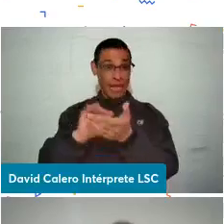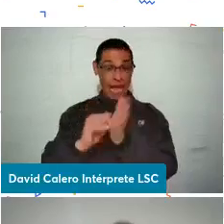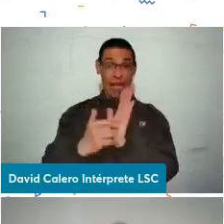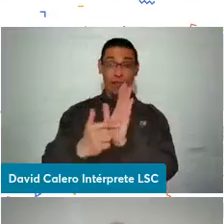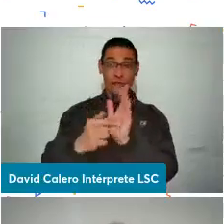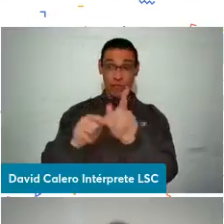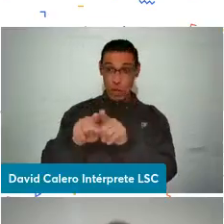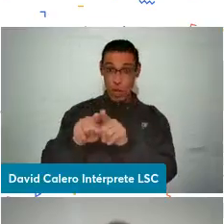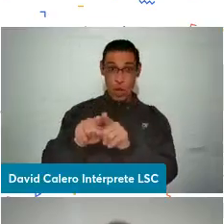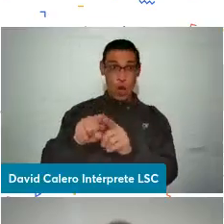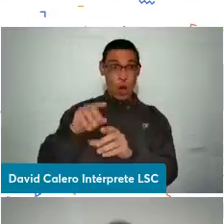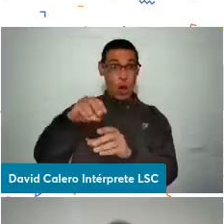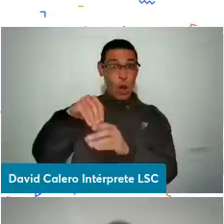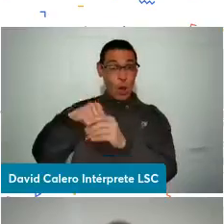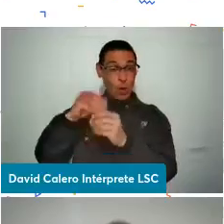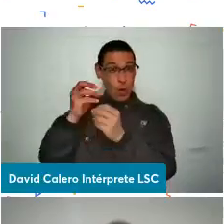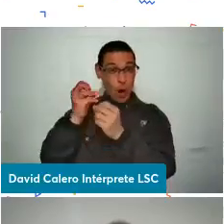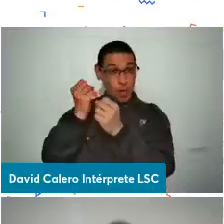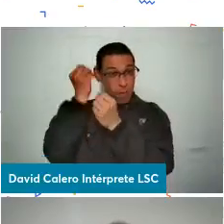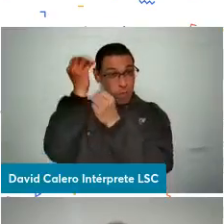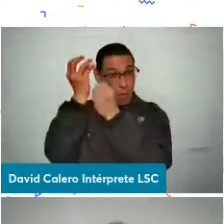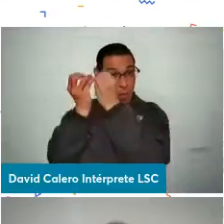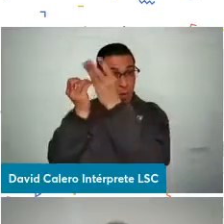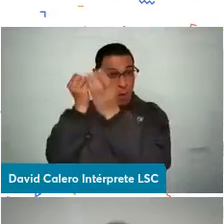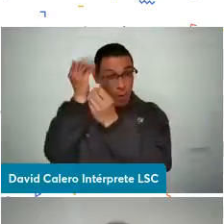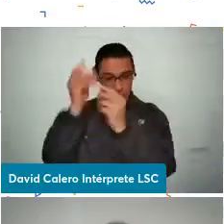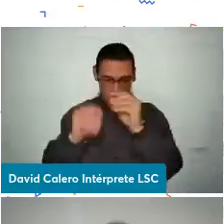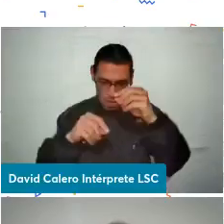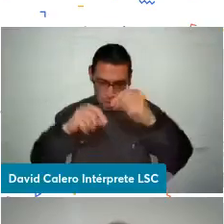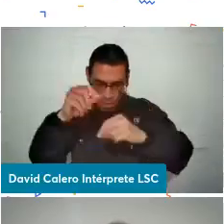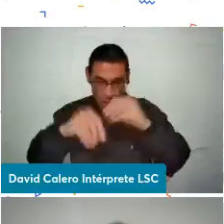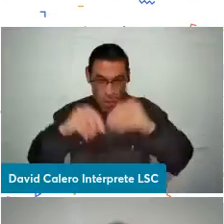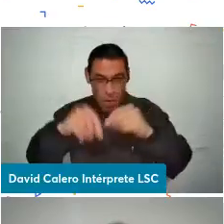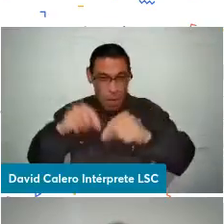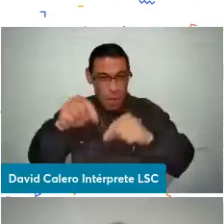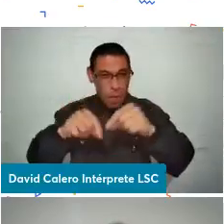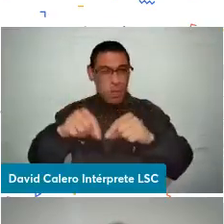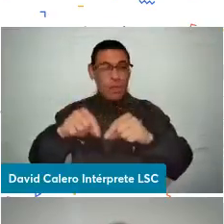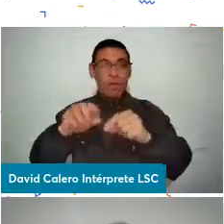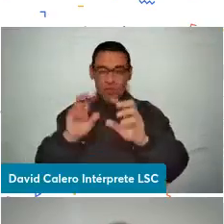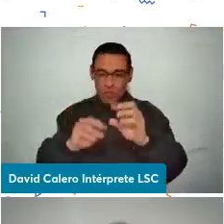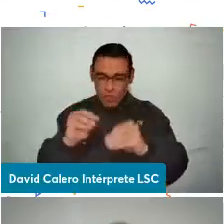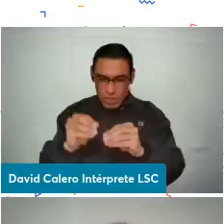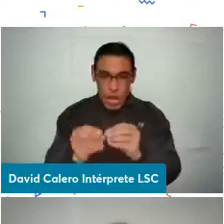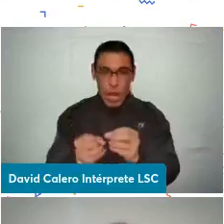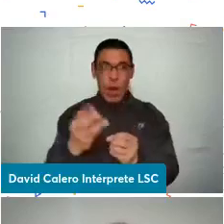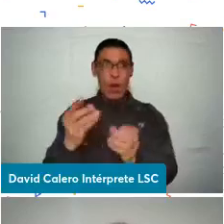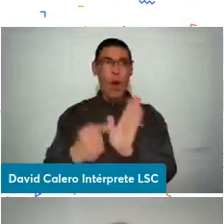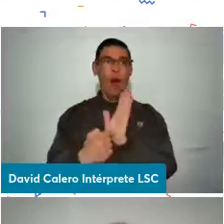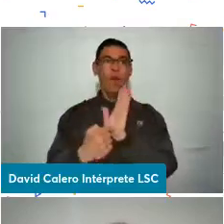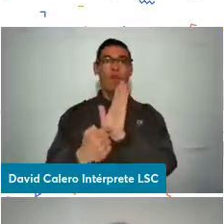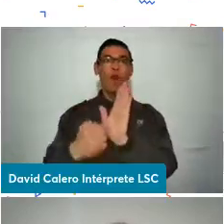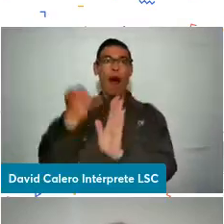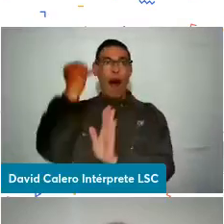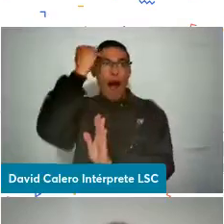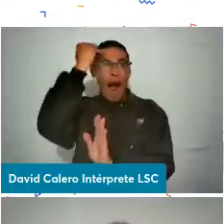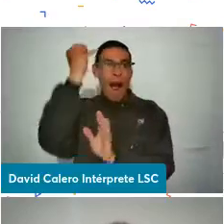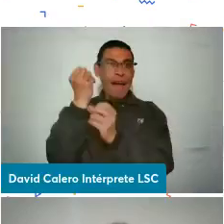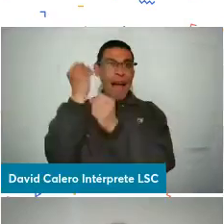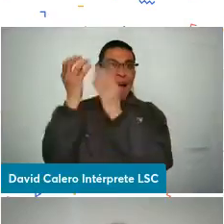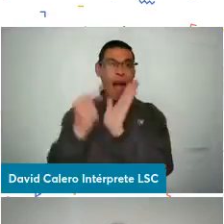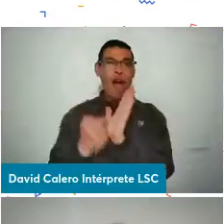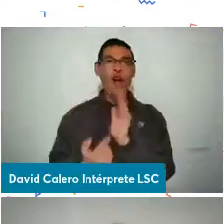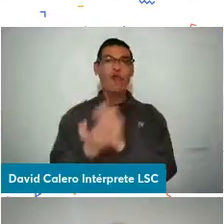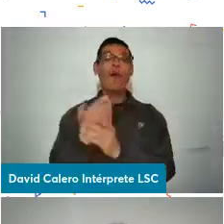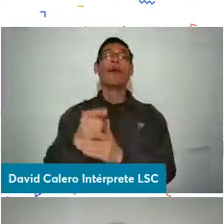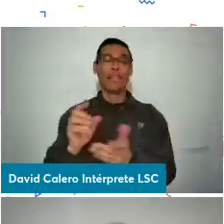escena, pues con un prototipo ya hecho, es significativo para ellos. Entonces creo que esa motivación y participación en este